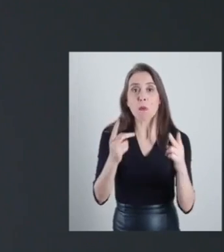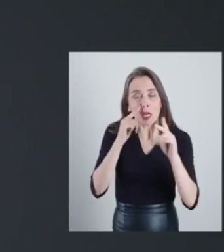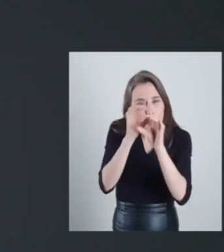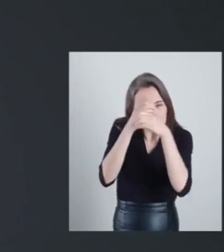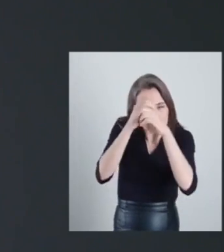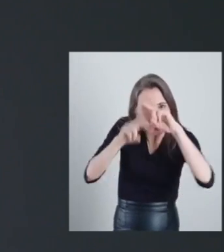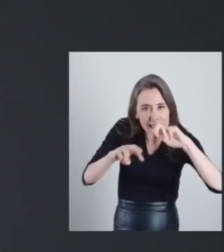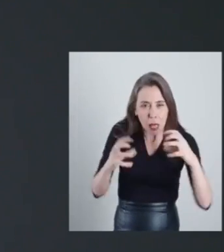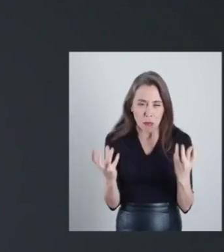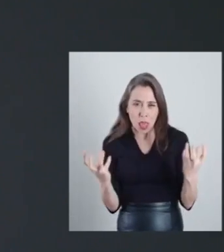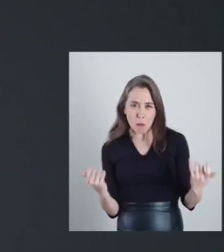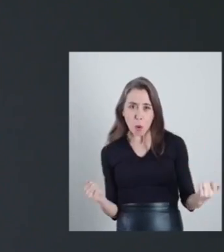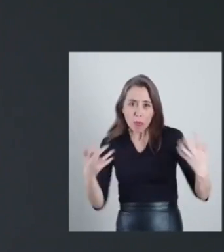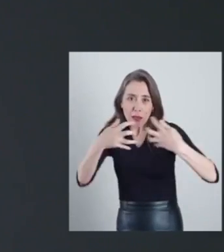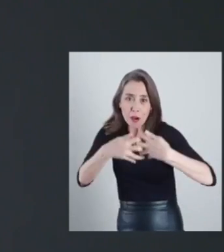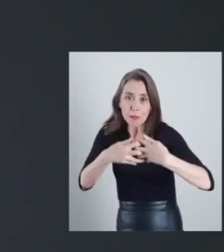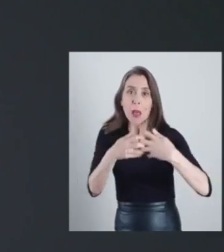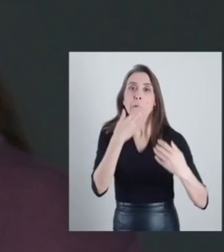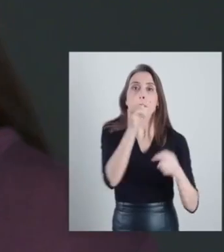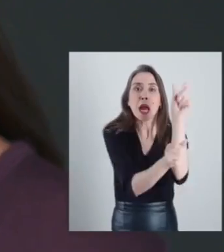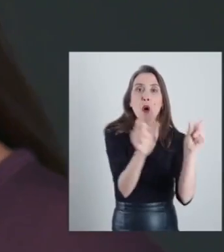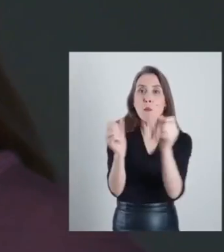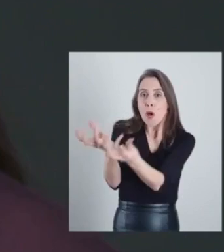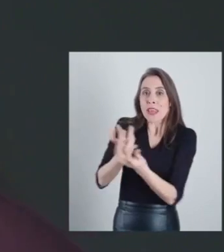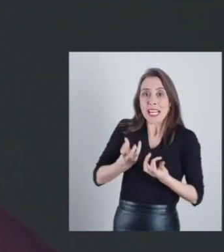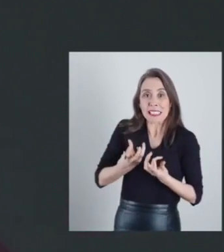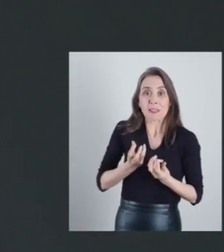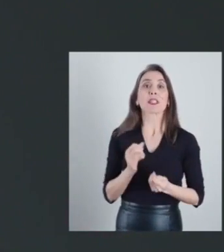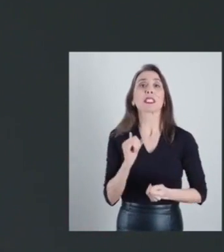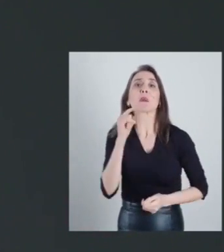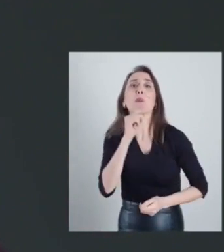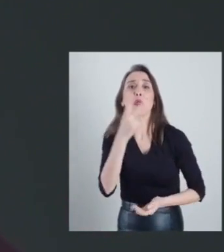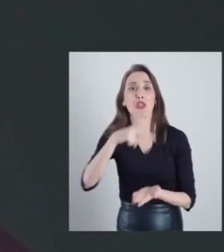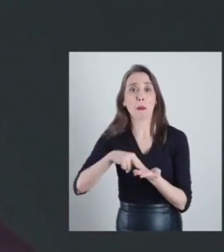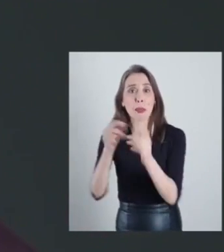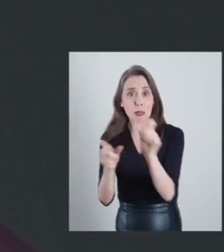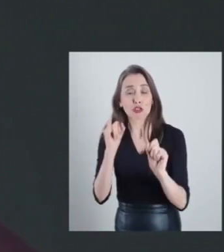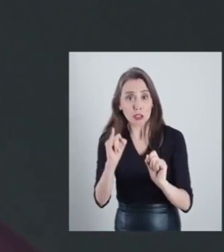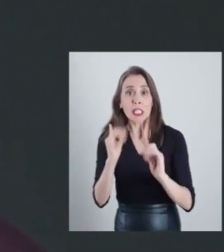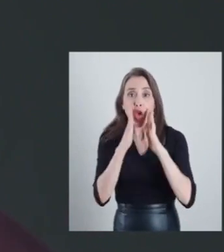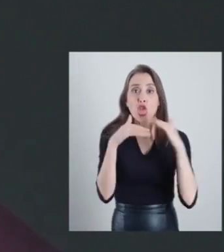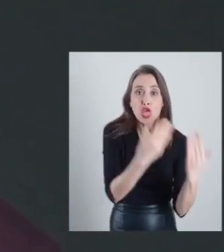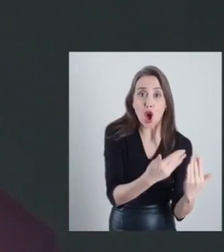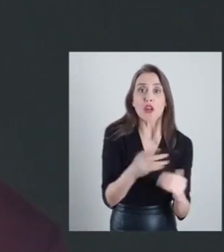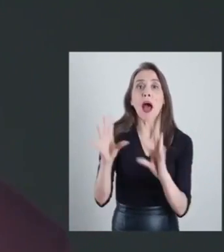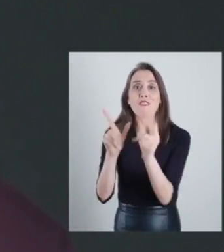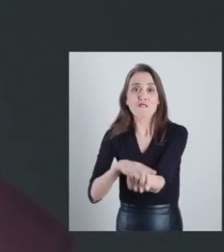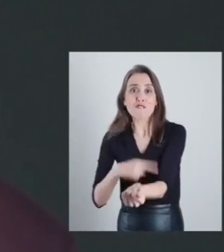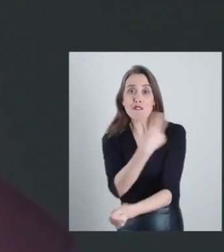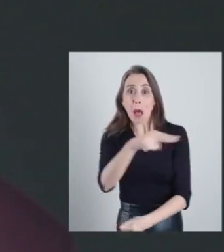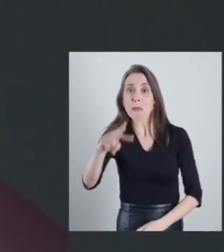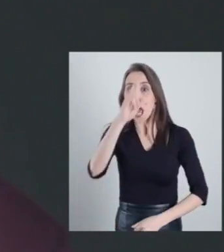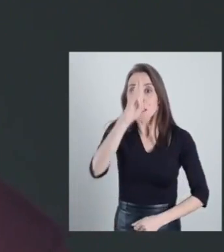medio de exámenes de histocompatibilidad, a los mejores receptores. Si esas 2.000 personas fueran donantes y cada familia respetara su decisión, no